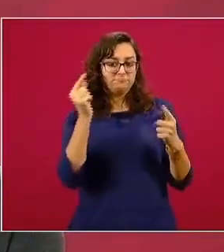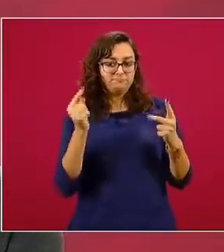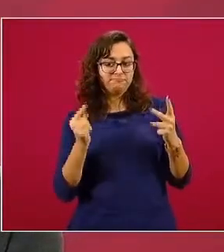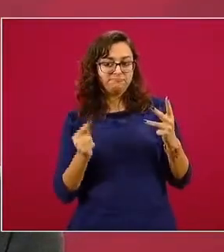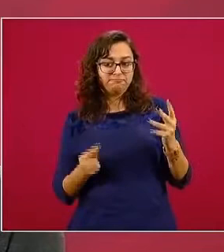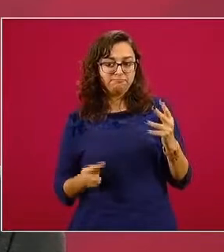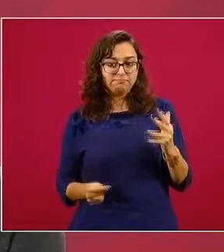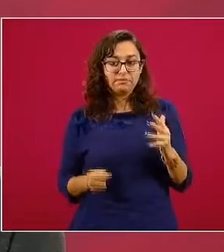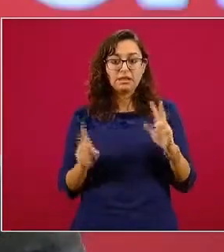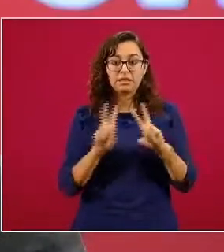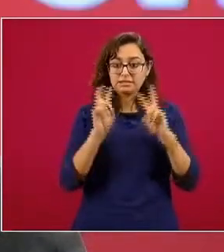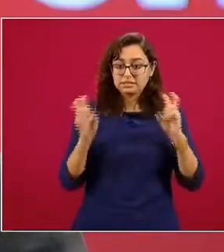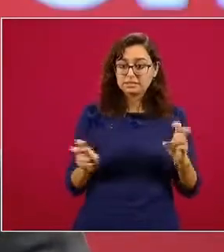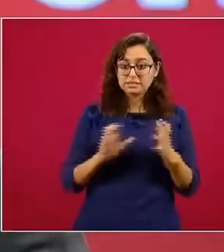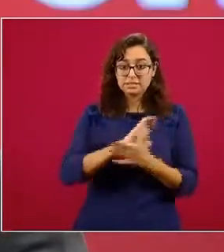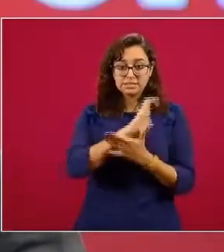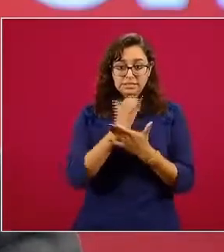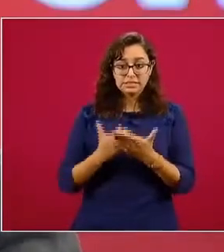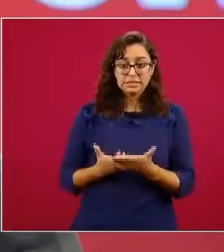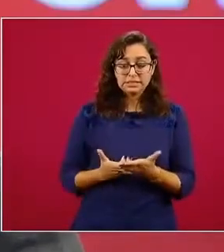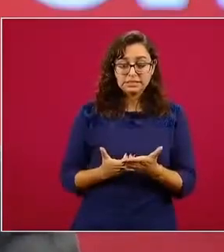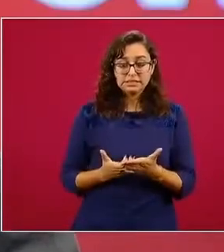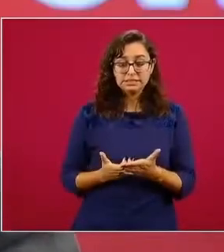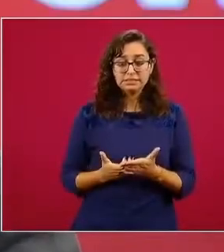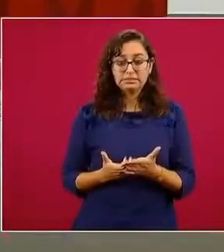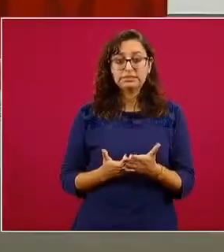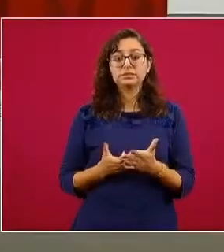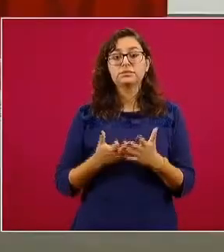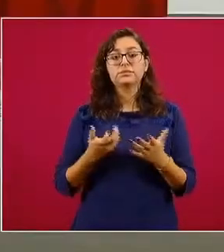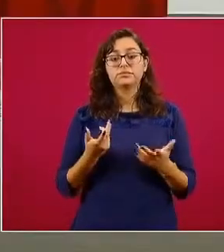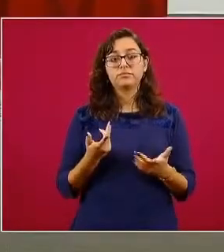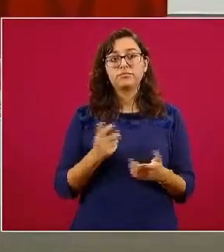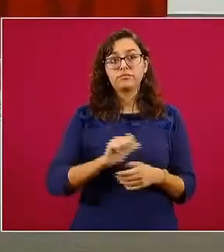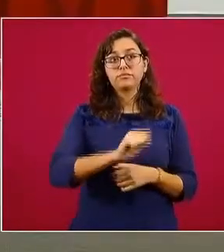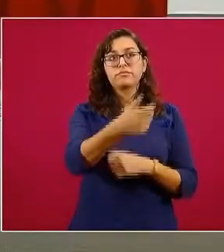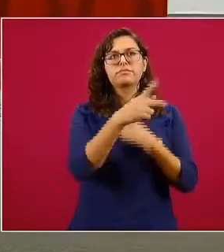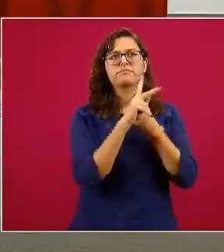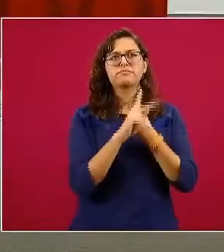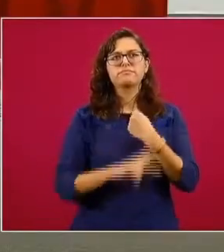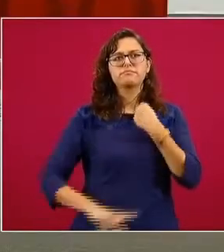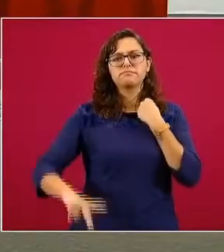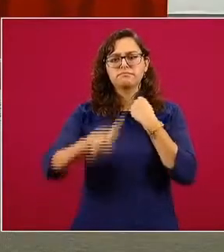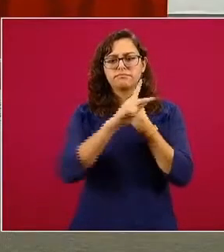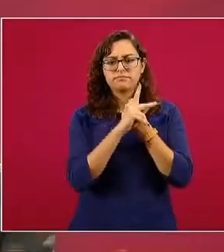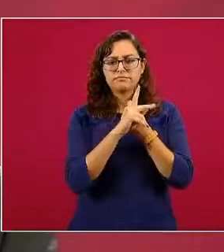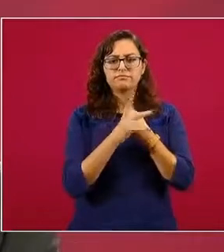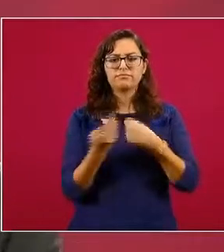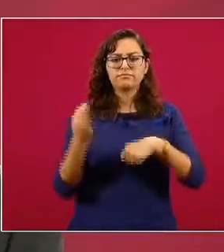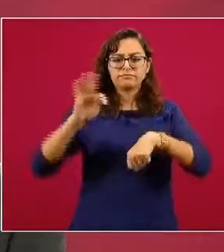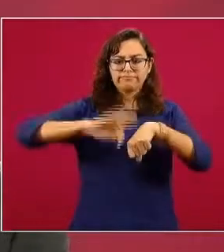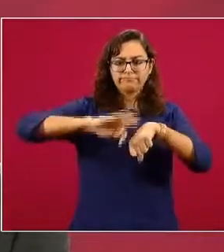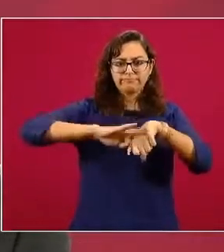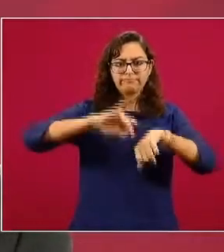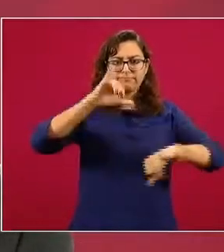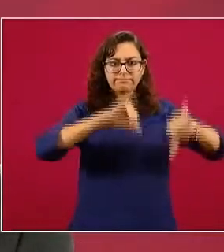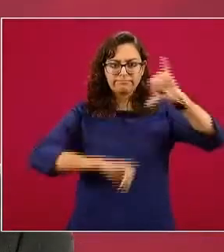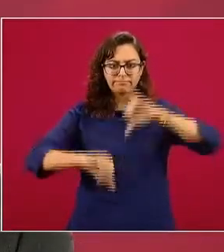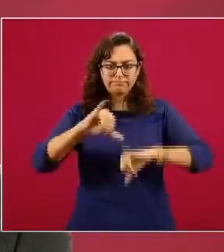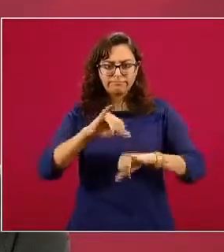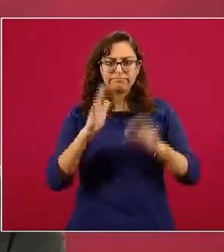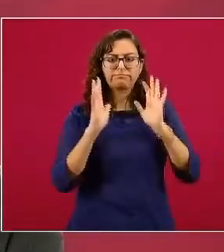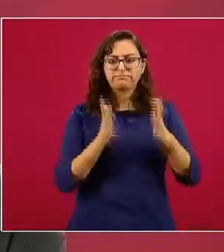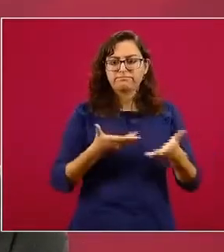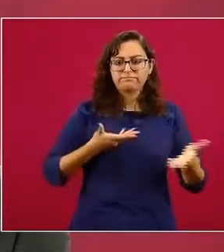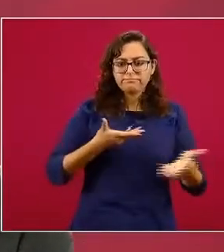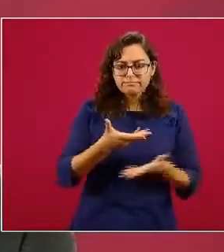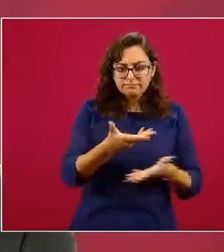especial los contratos que se hacen de manera bilateral con algunos laboratorios farmacéuticos que tienen